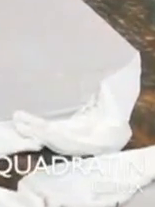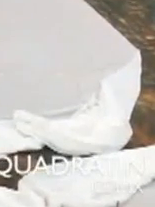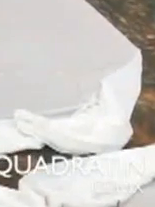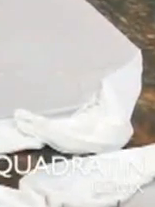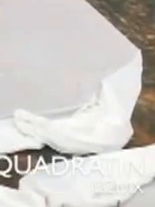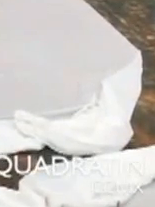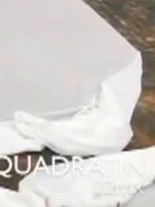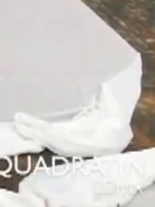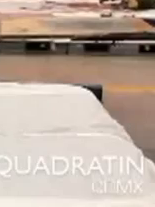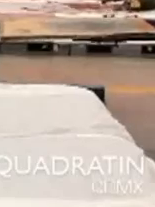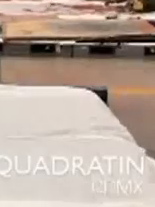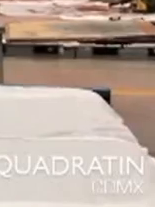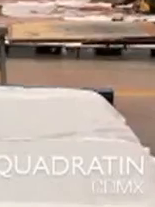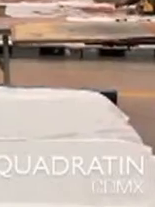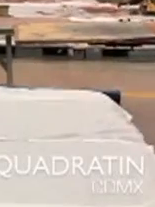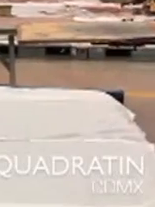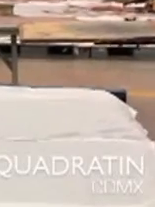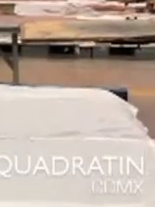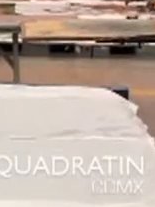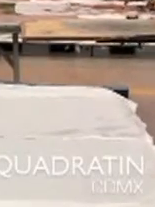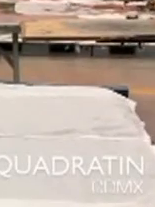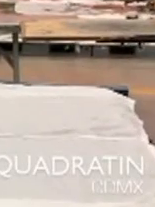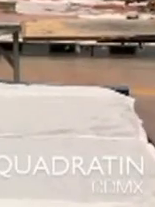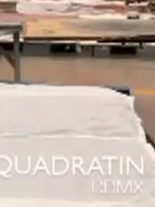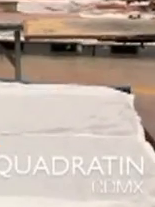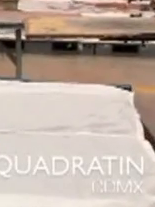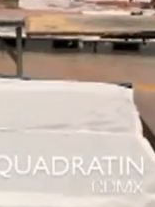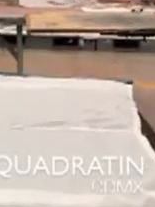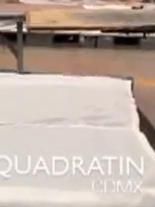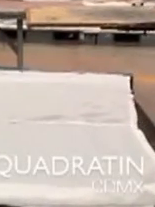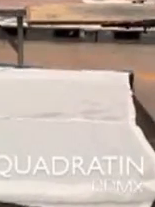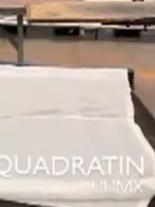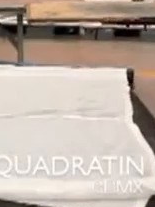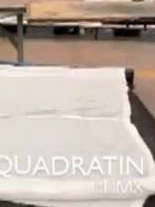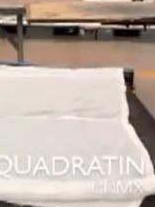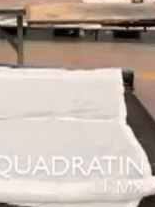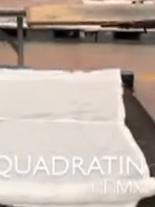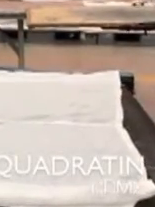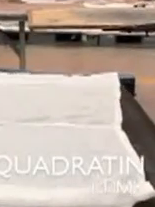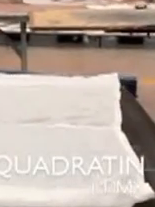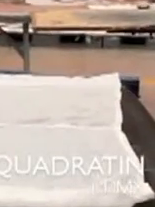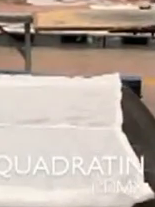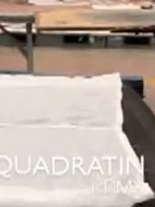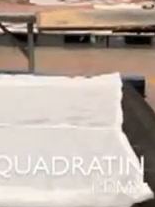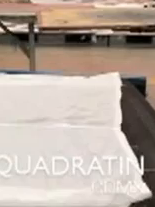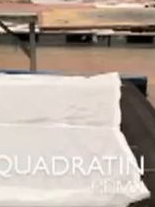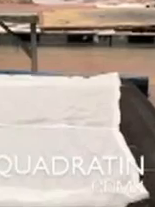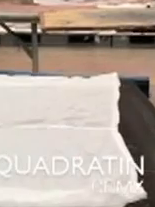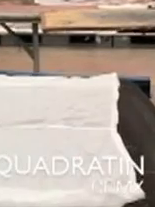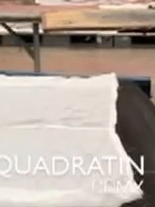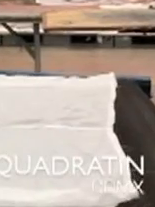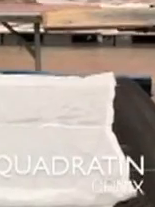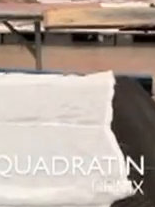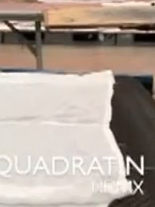la rudeza del campo de batalla. Ya sea en el combate al crimen o apoyando en tareas de reconstrucción tras los desastres